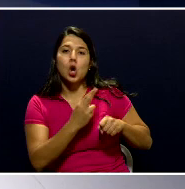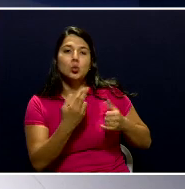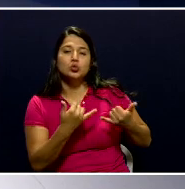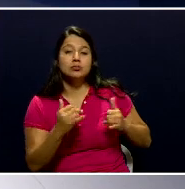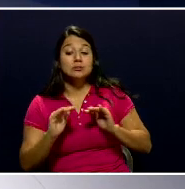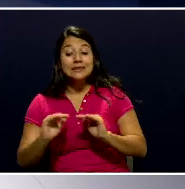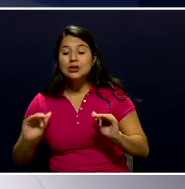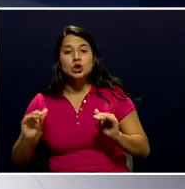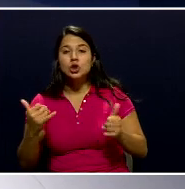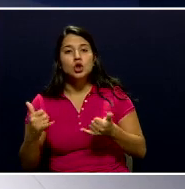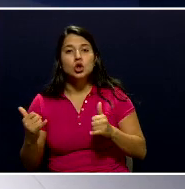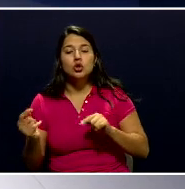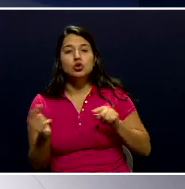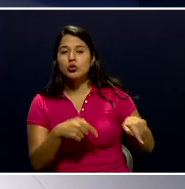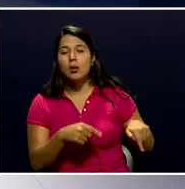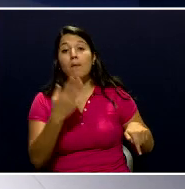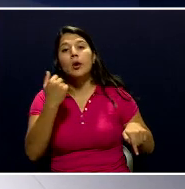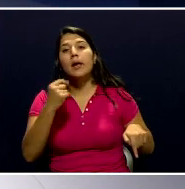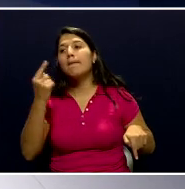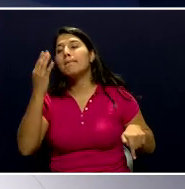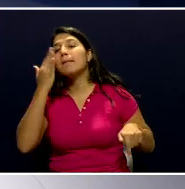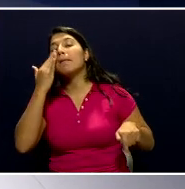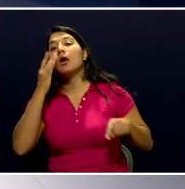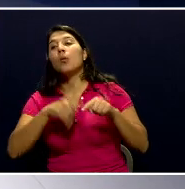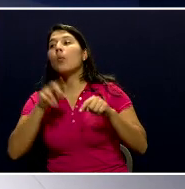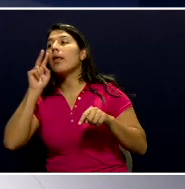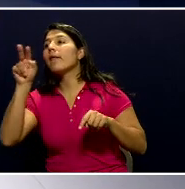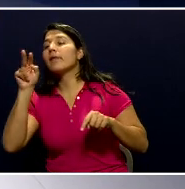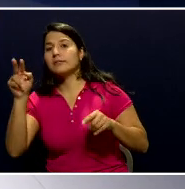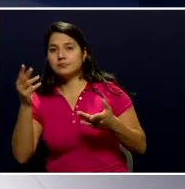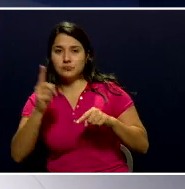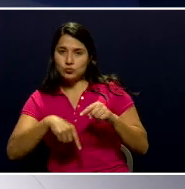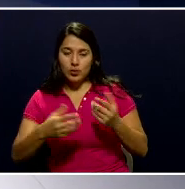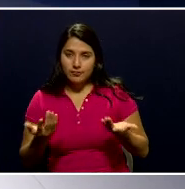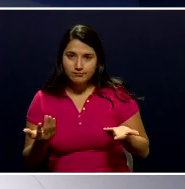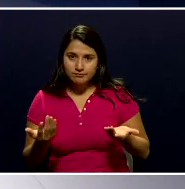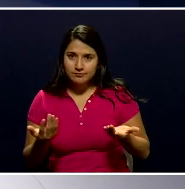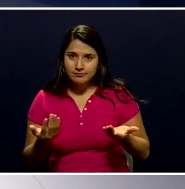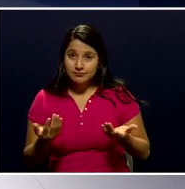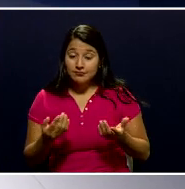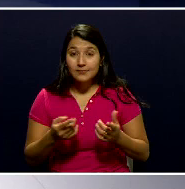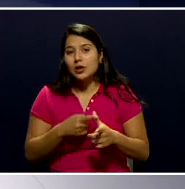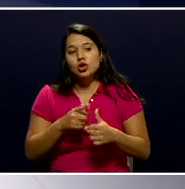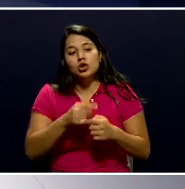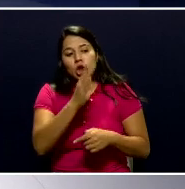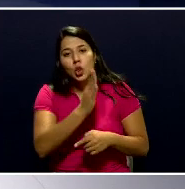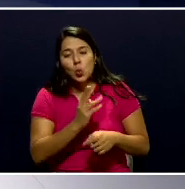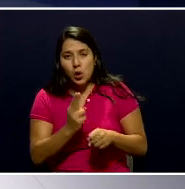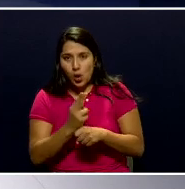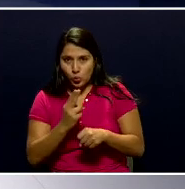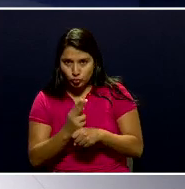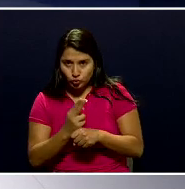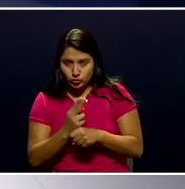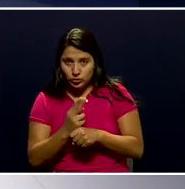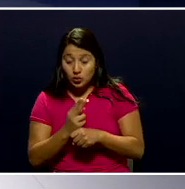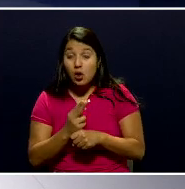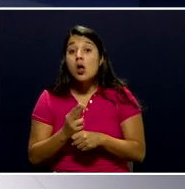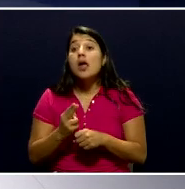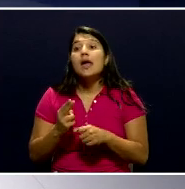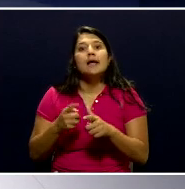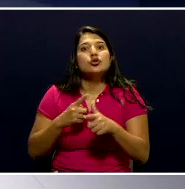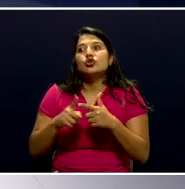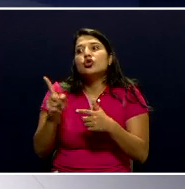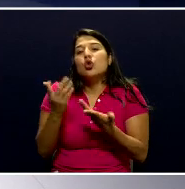mirada. Y es tan simple como eso. Los espacios que funcionan son los espacios que